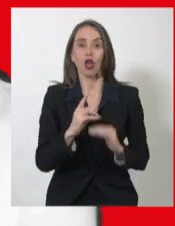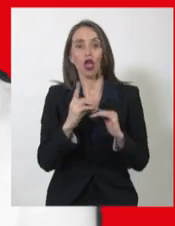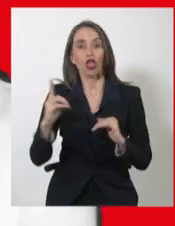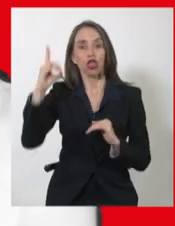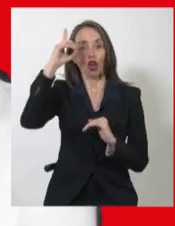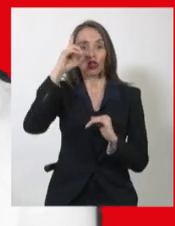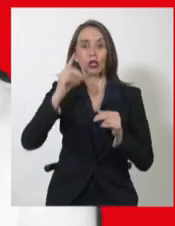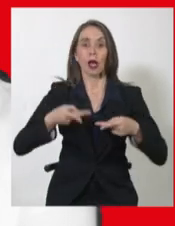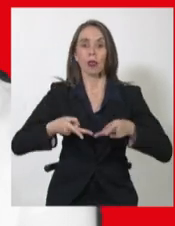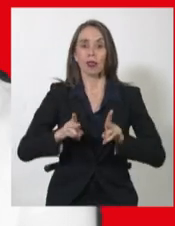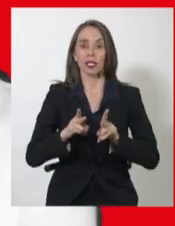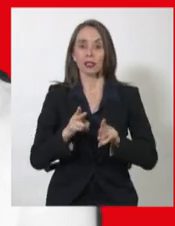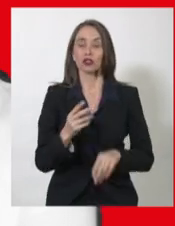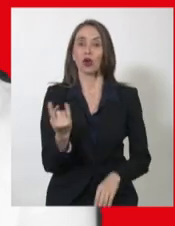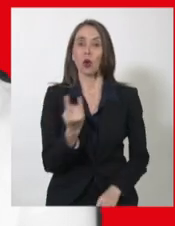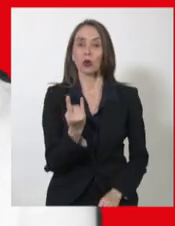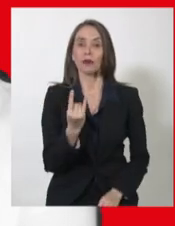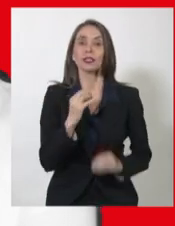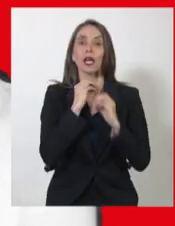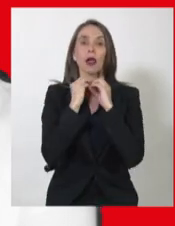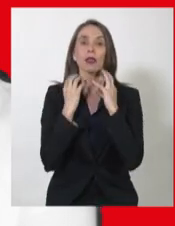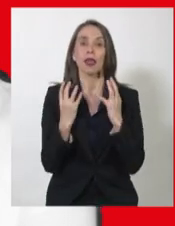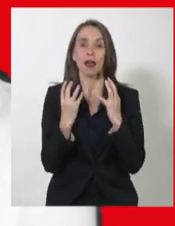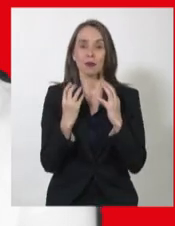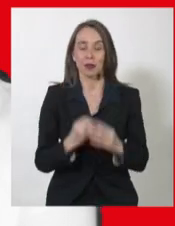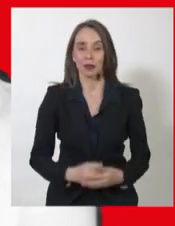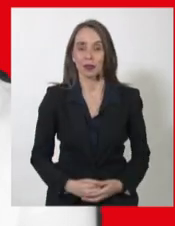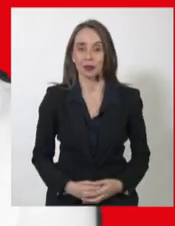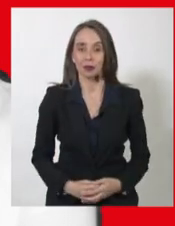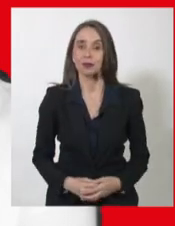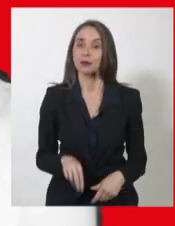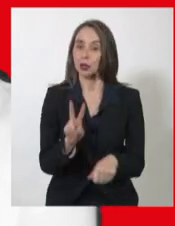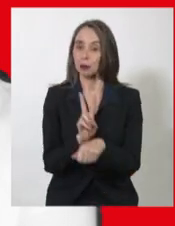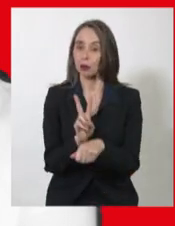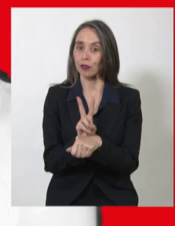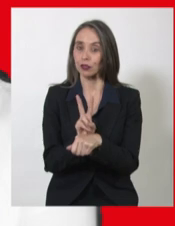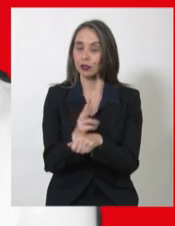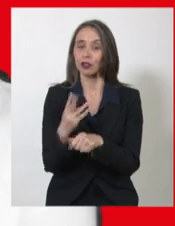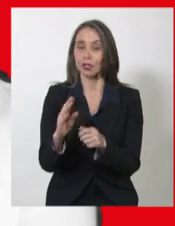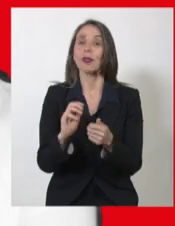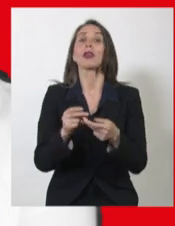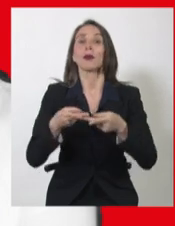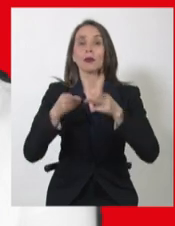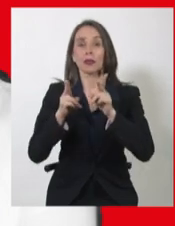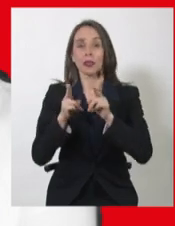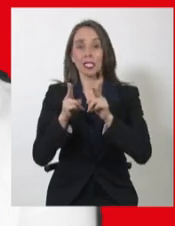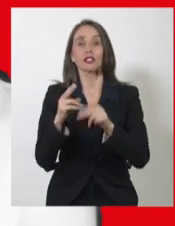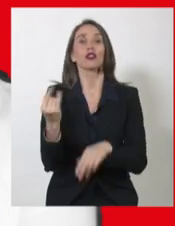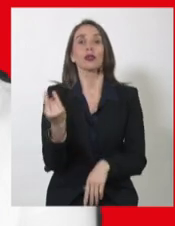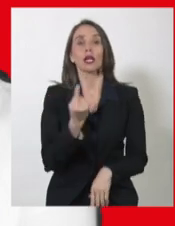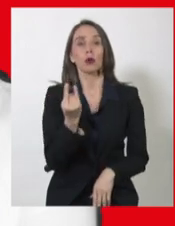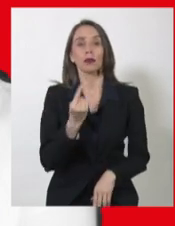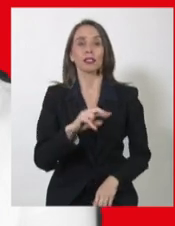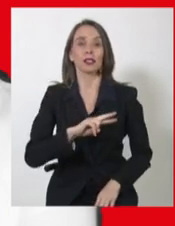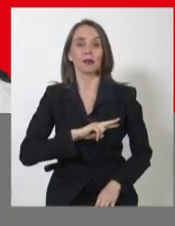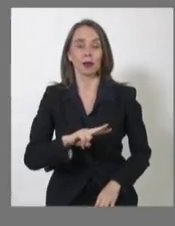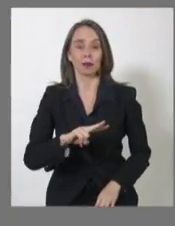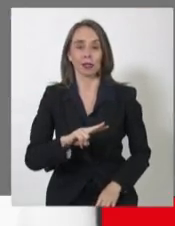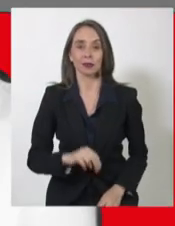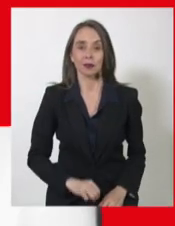doctoranda en Derecho de la Universidad Diego Portales, académica de la Escuela de Derecho de la Universidad de